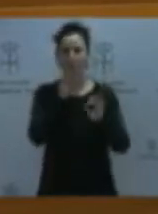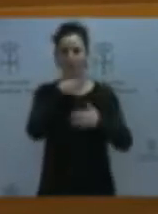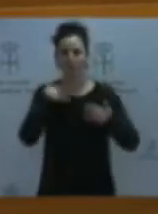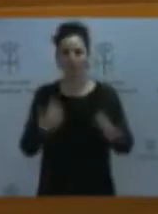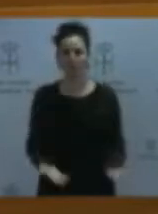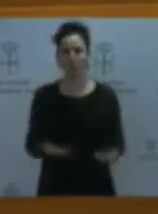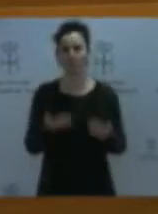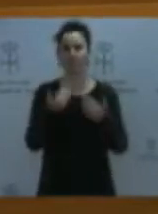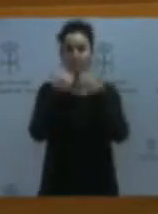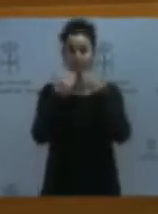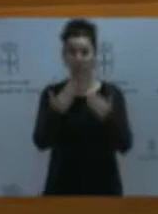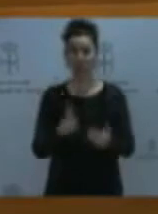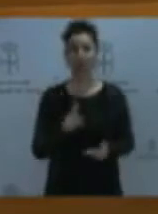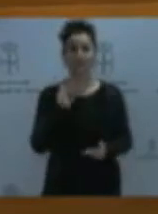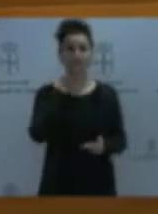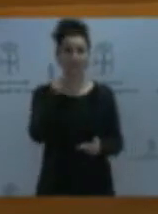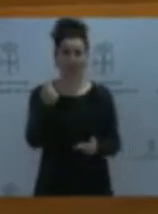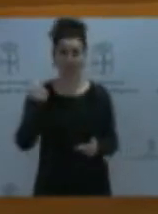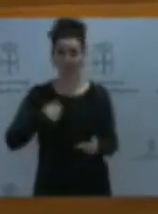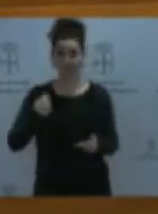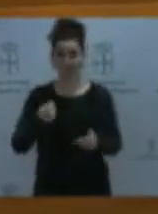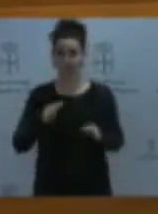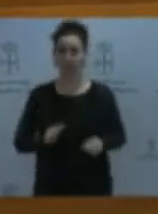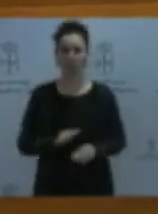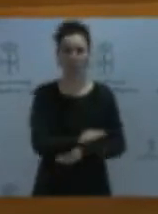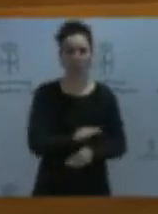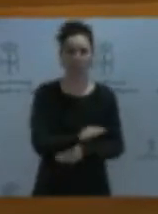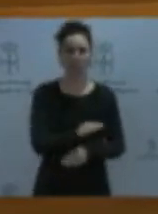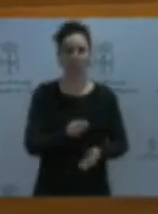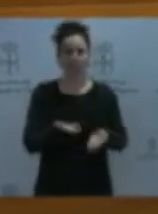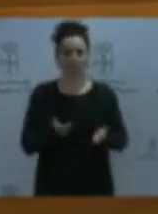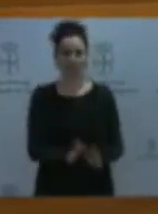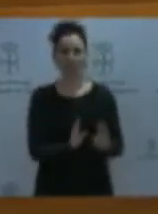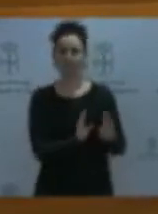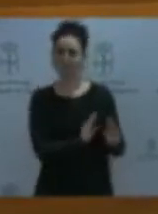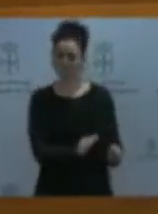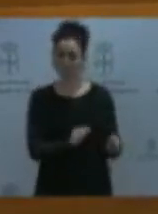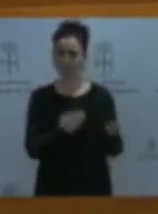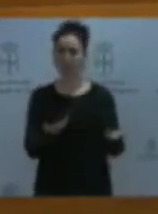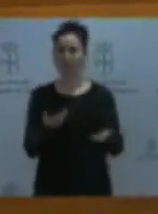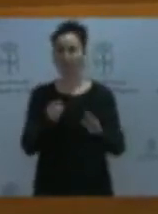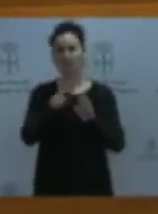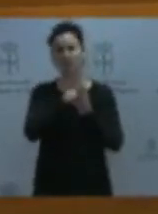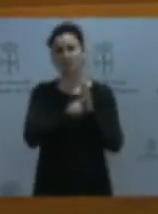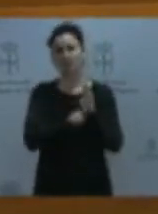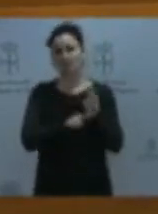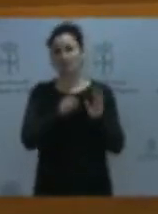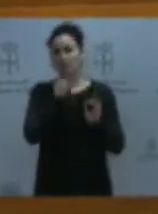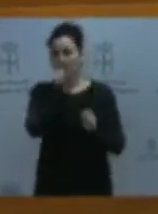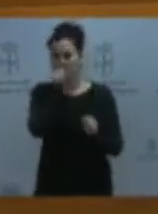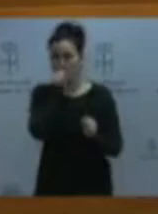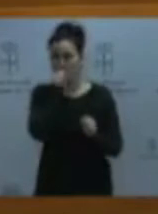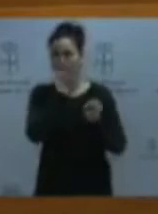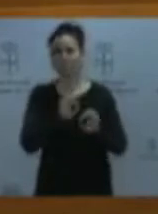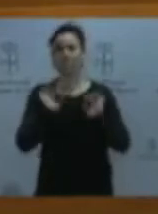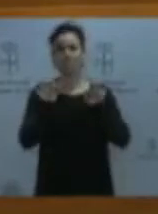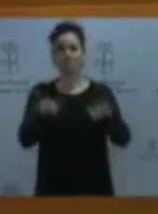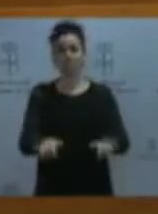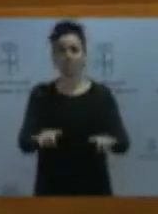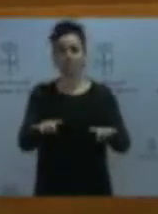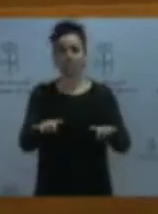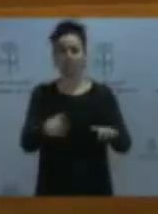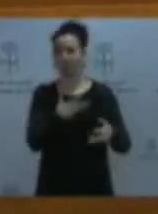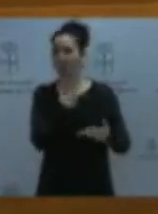precarizan. Y esas medidas y algunas más las han bloqueado ustedes en el Congreso, allí con sus socios en